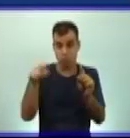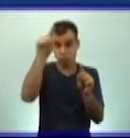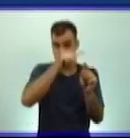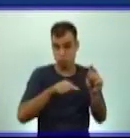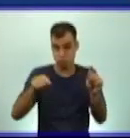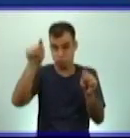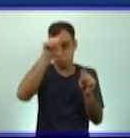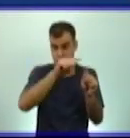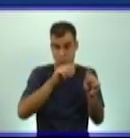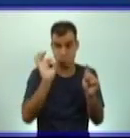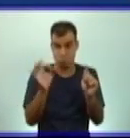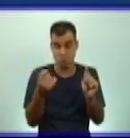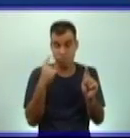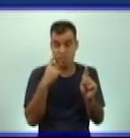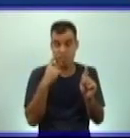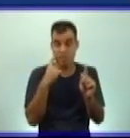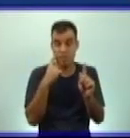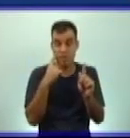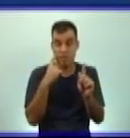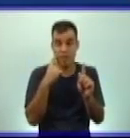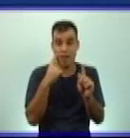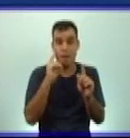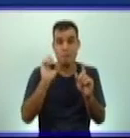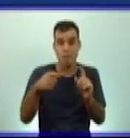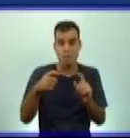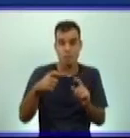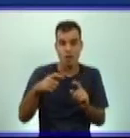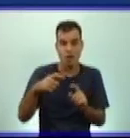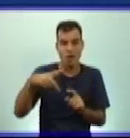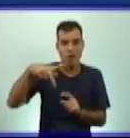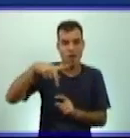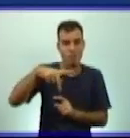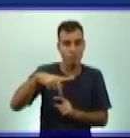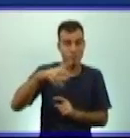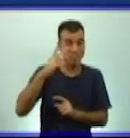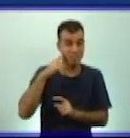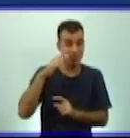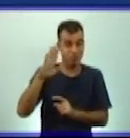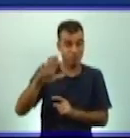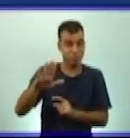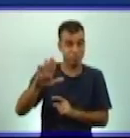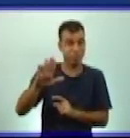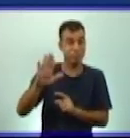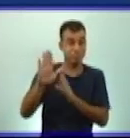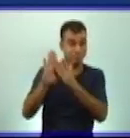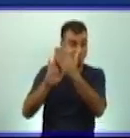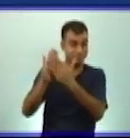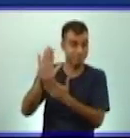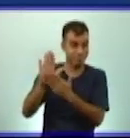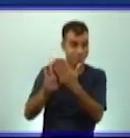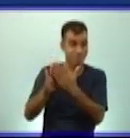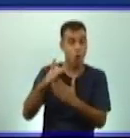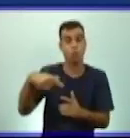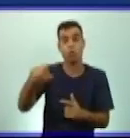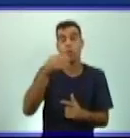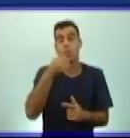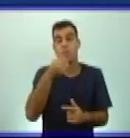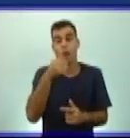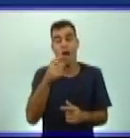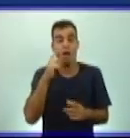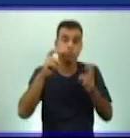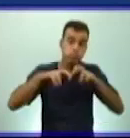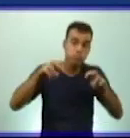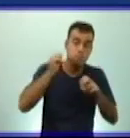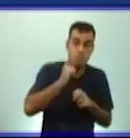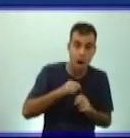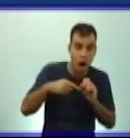la gráfica, se aplica las reglas de la mano derecha. Los que son concursantes o los que quisieran investigar un poco más sobre ello